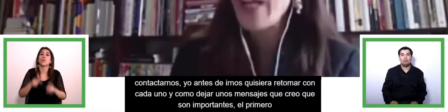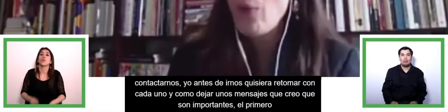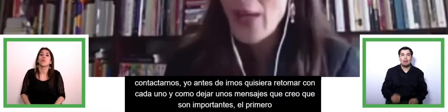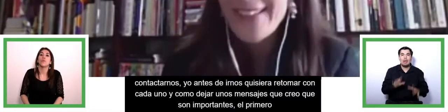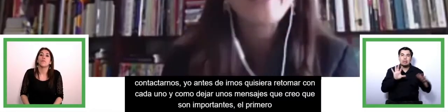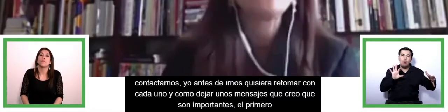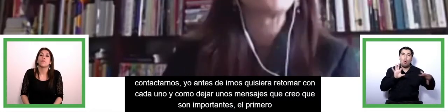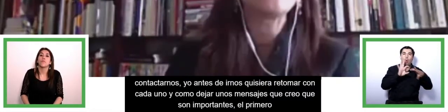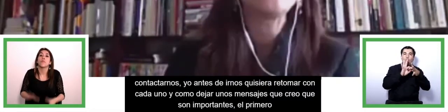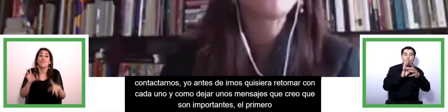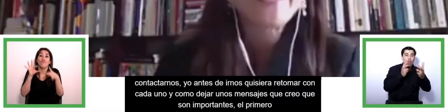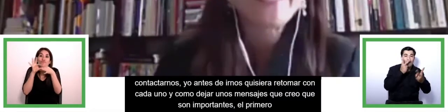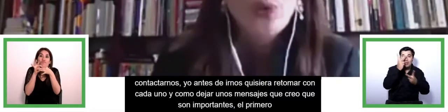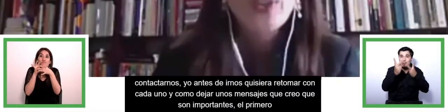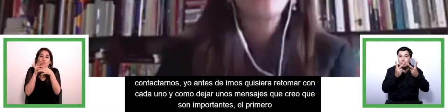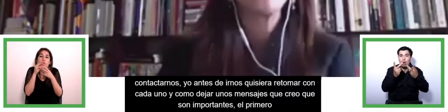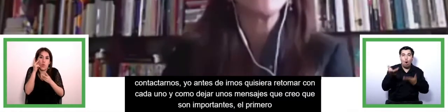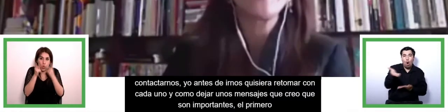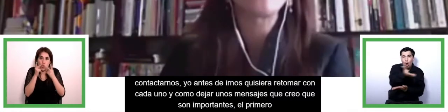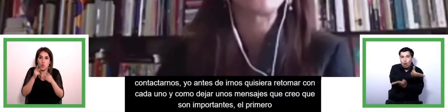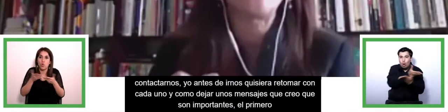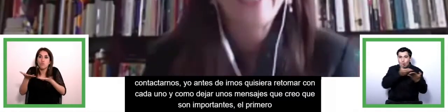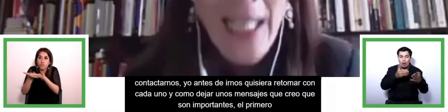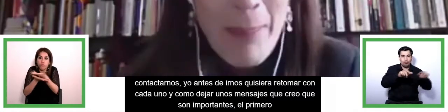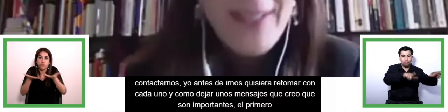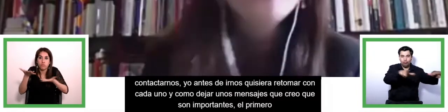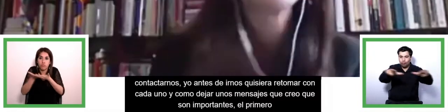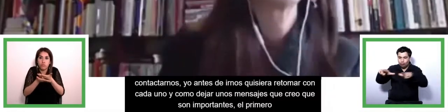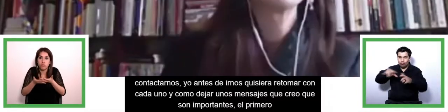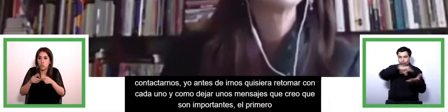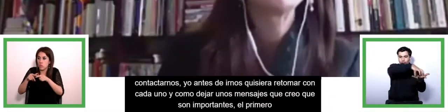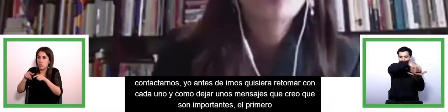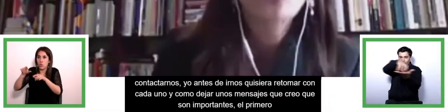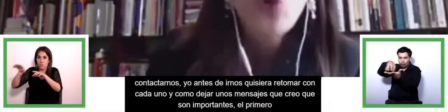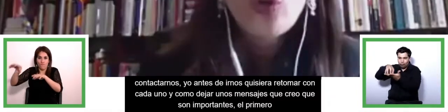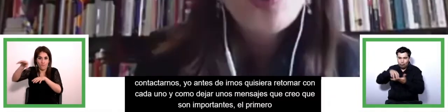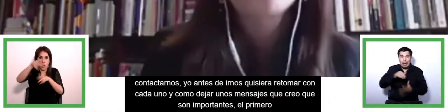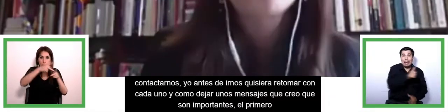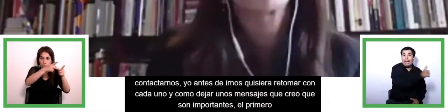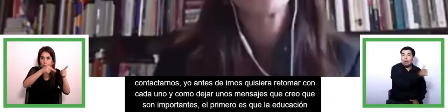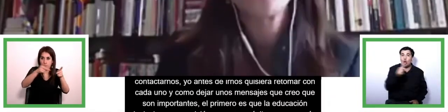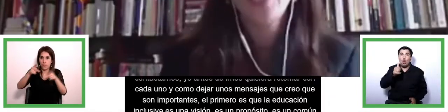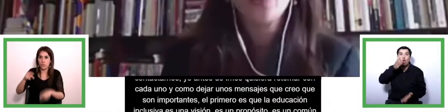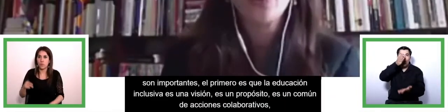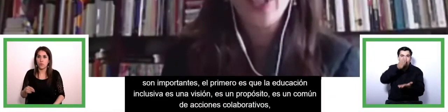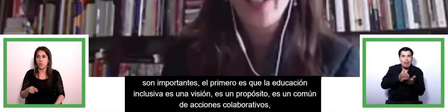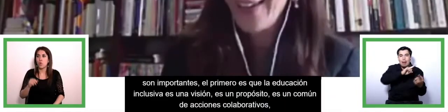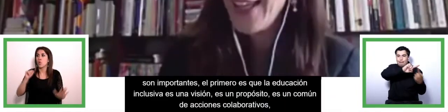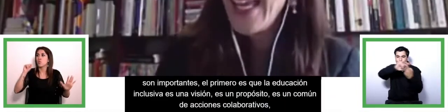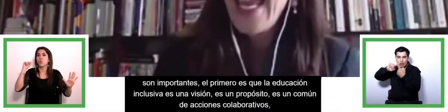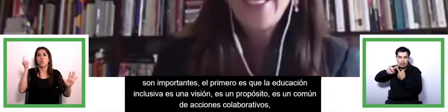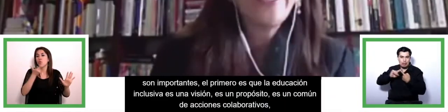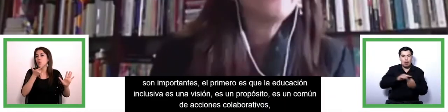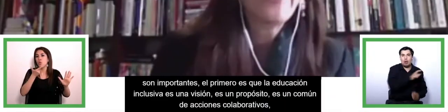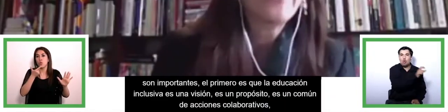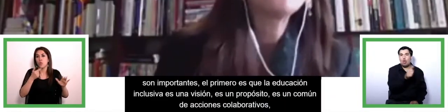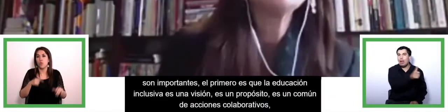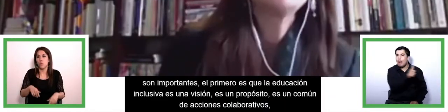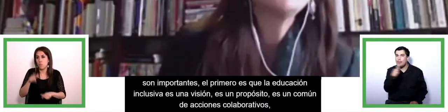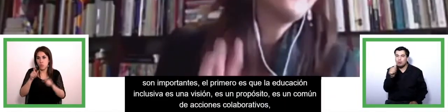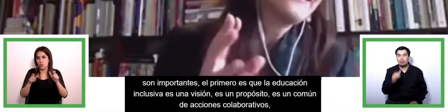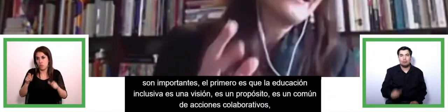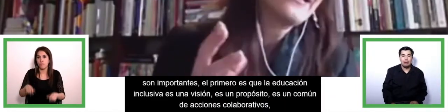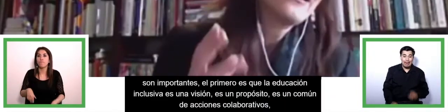acciones colaborativas, intersectoriales, que requieren la participación de todos los actores de la sociedad. Y